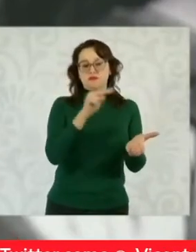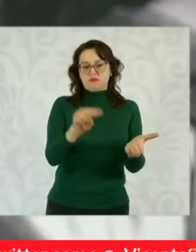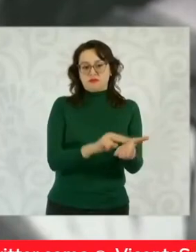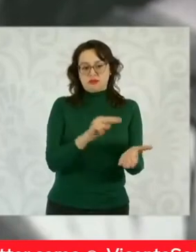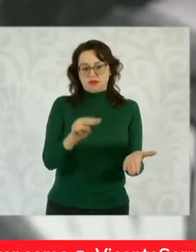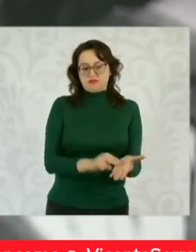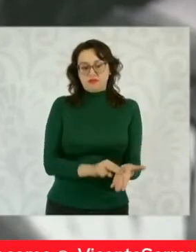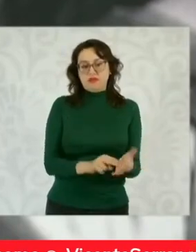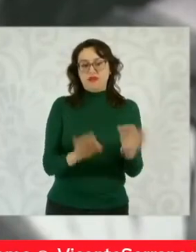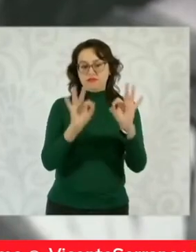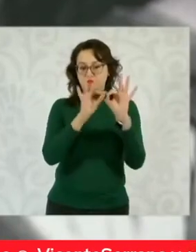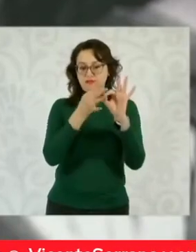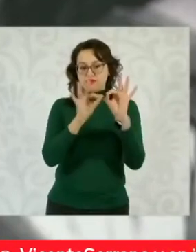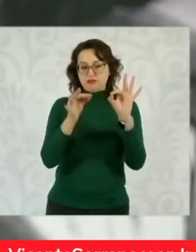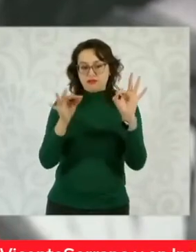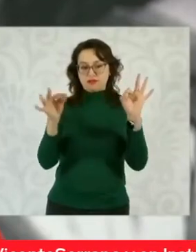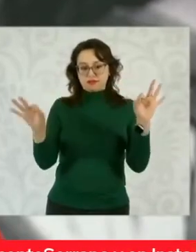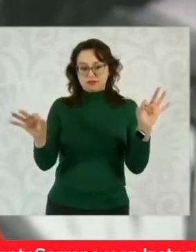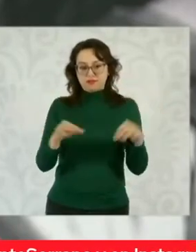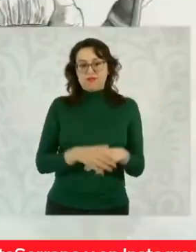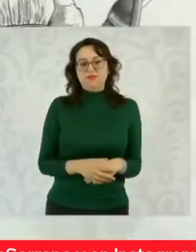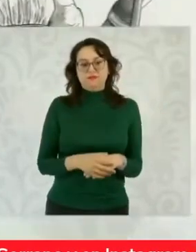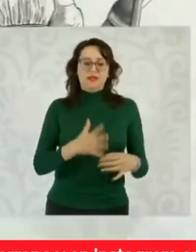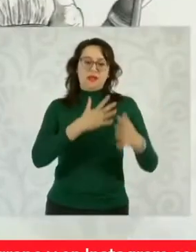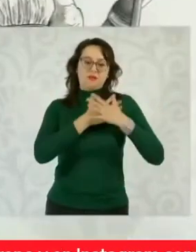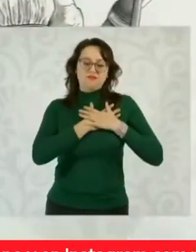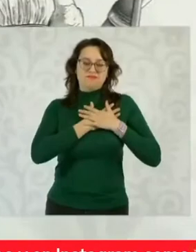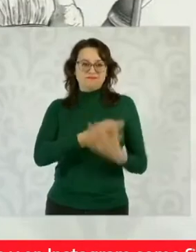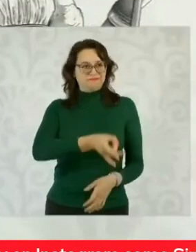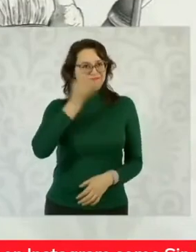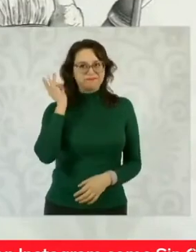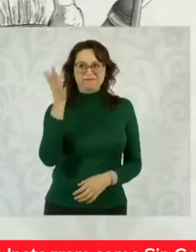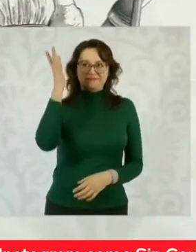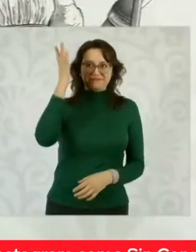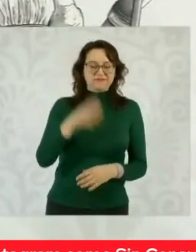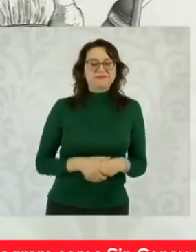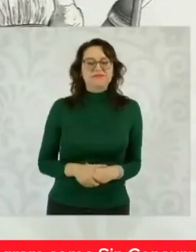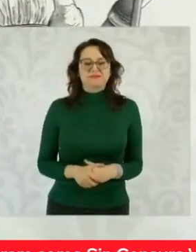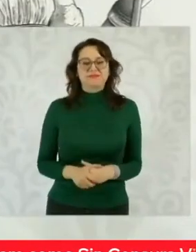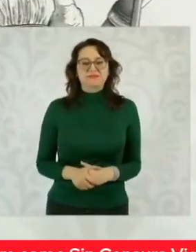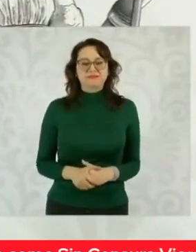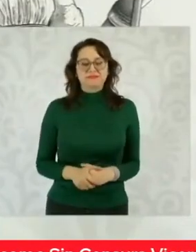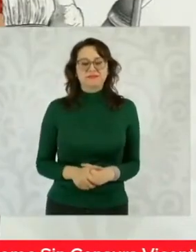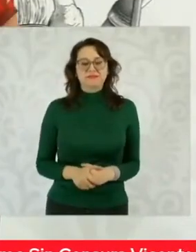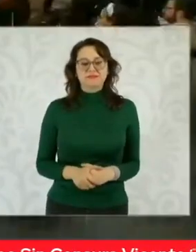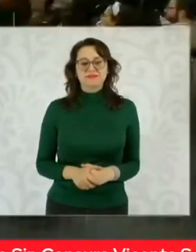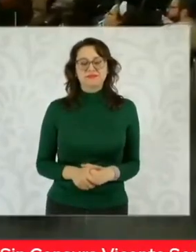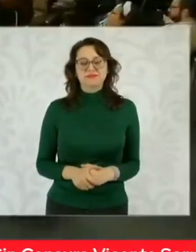sus amigos y colegas: Love y venceremos. Muchas gracias. ¿Es cuánto?